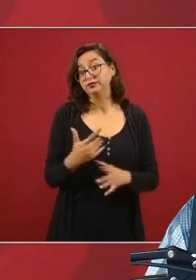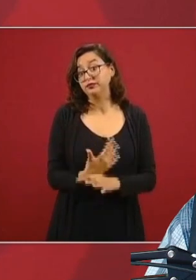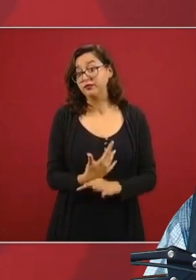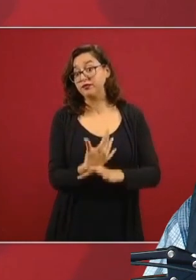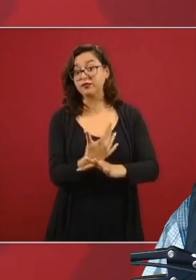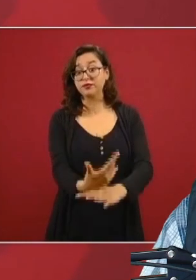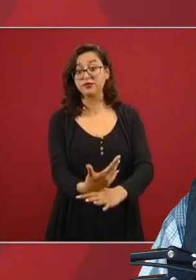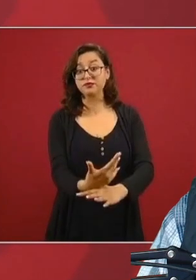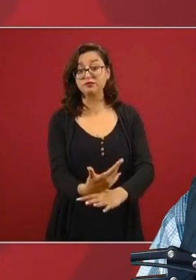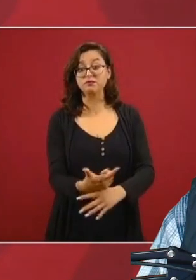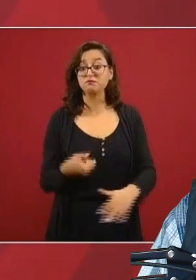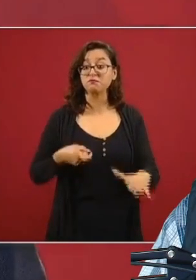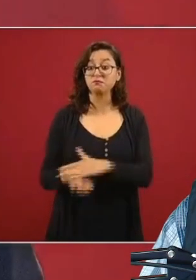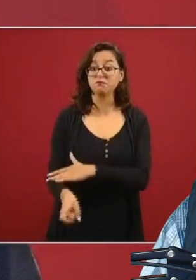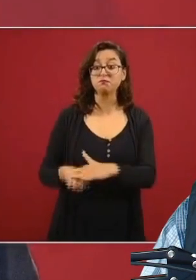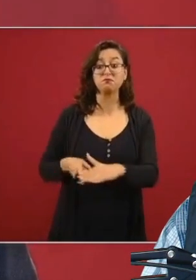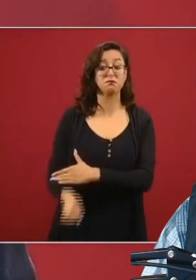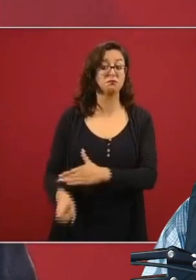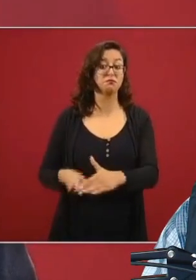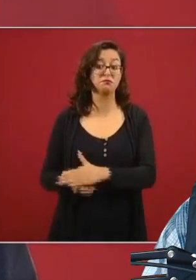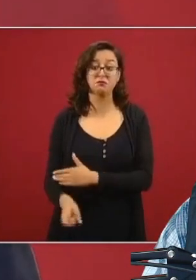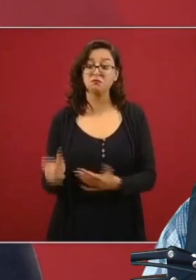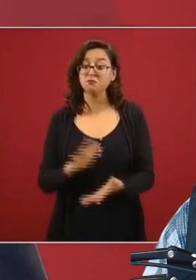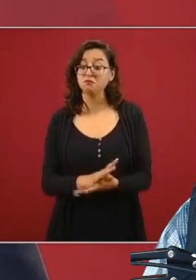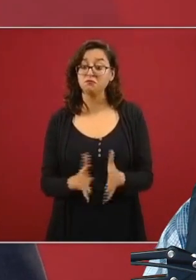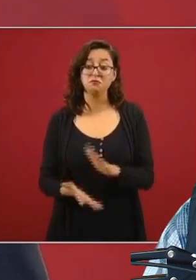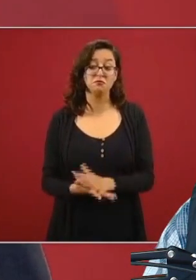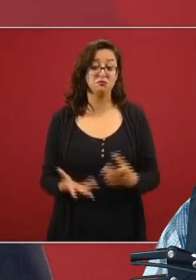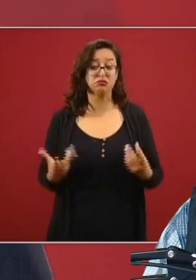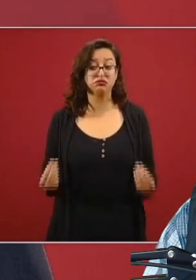y que había contubernio.